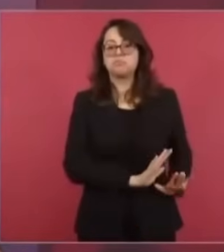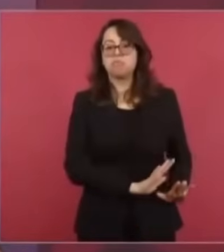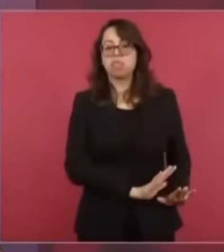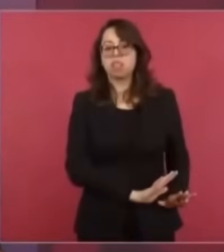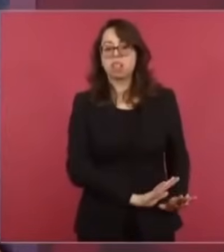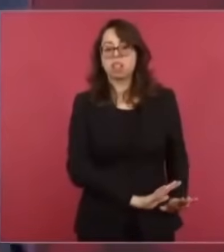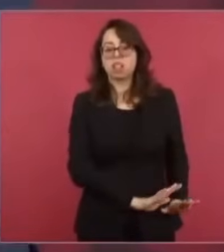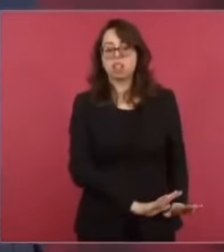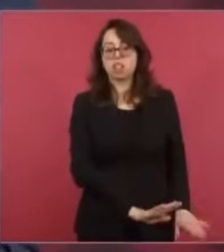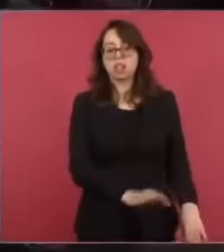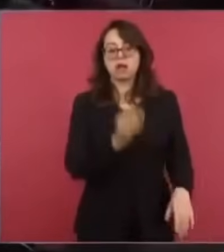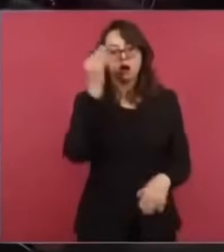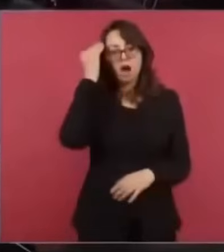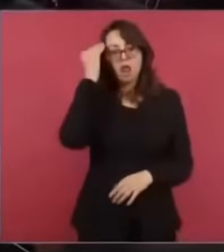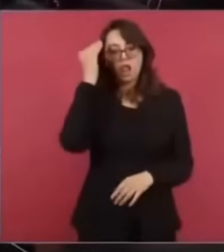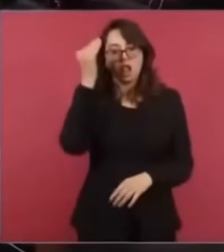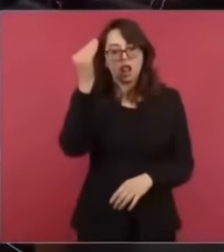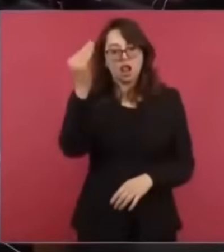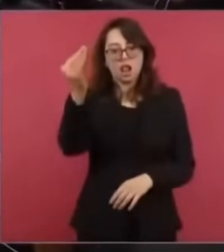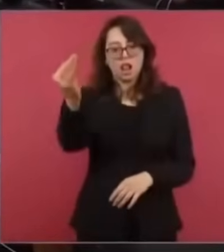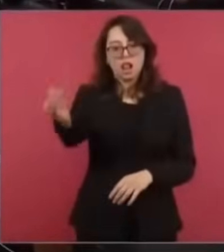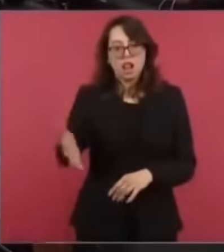pero es el colmo, es...